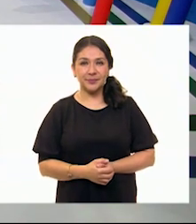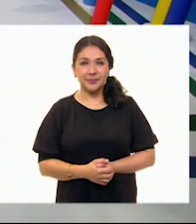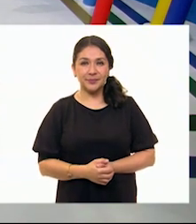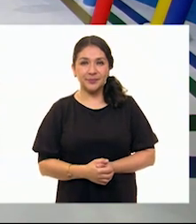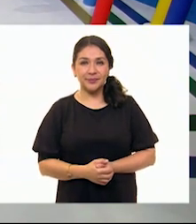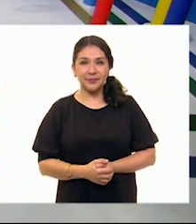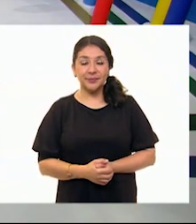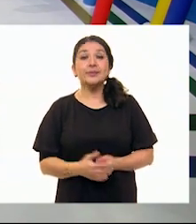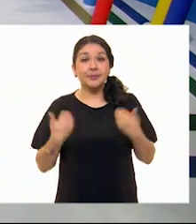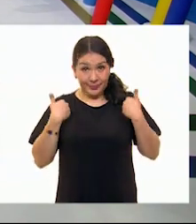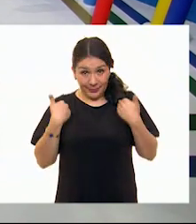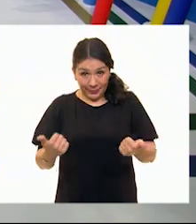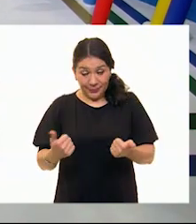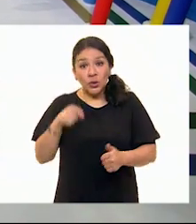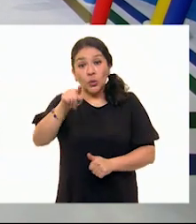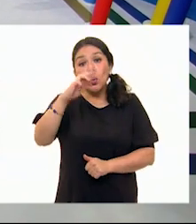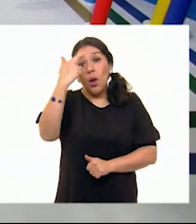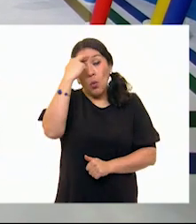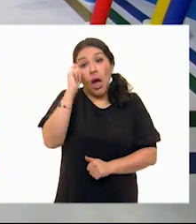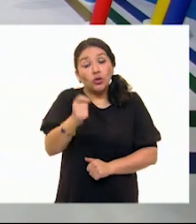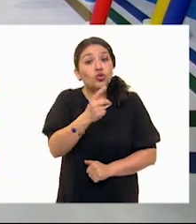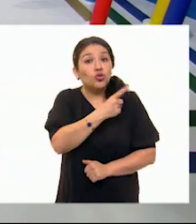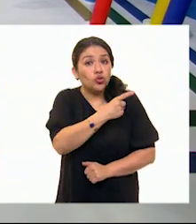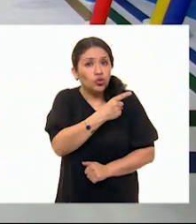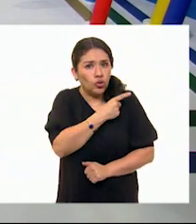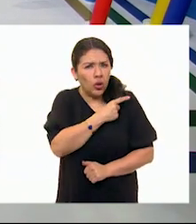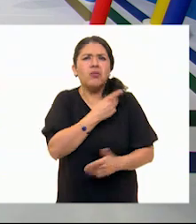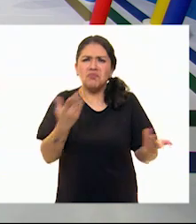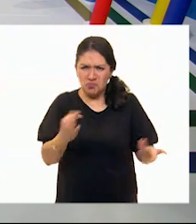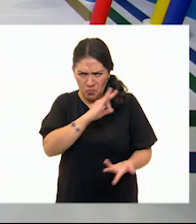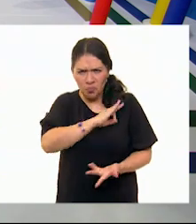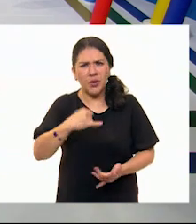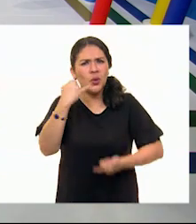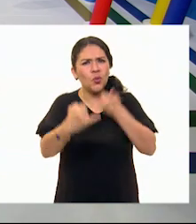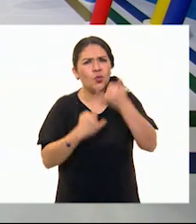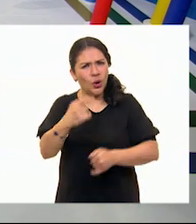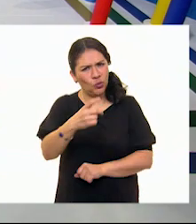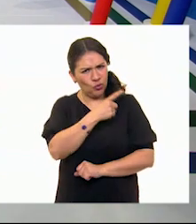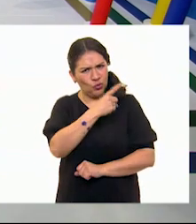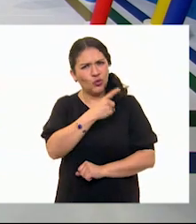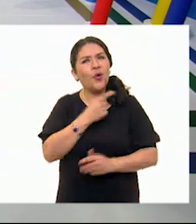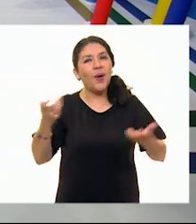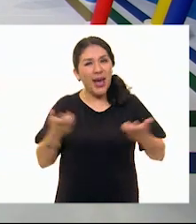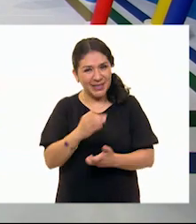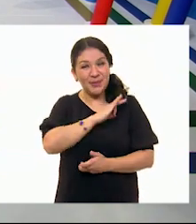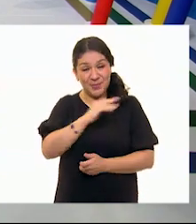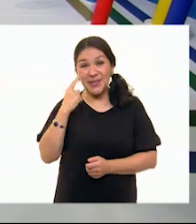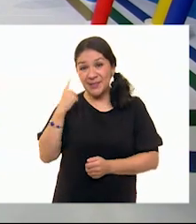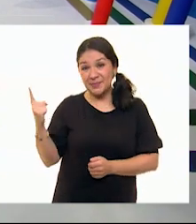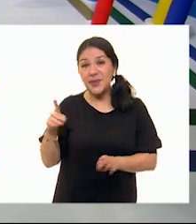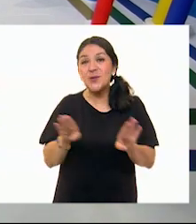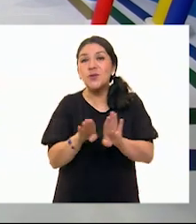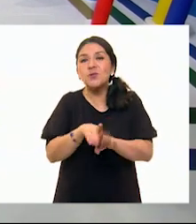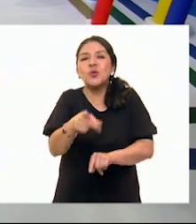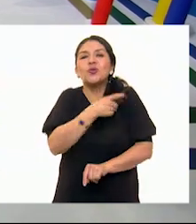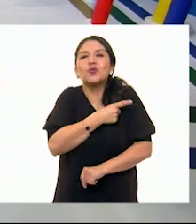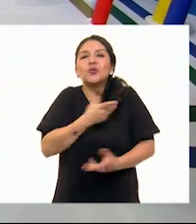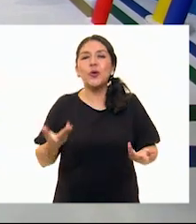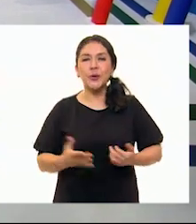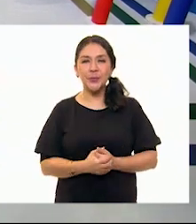Ajá. Pero recuerda que si estás sola o solo, también lo puedes superar de esta manera, tú solito.